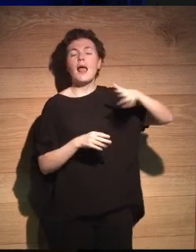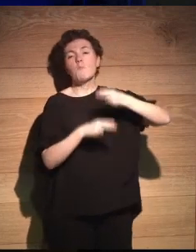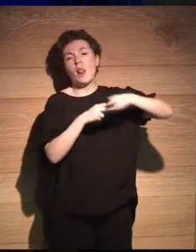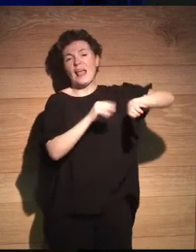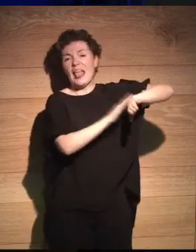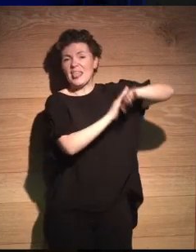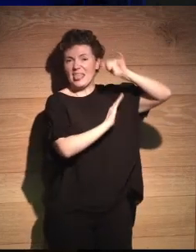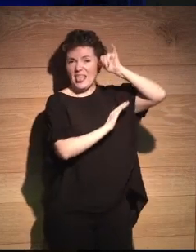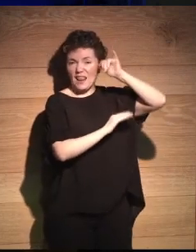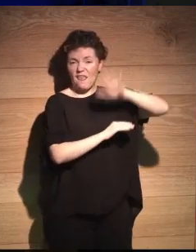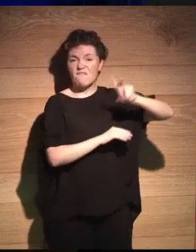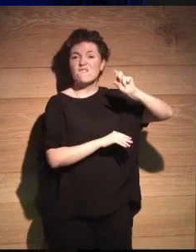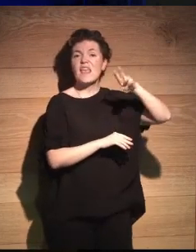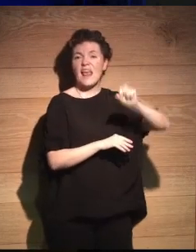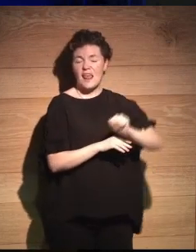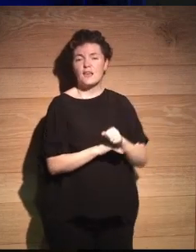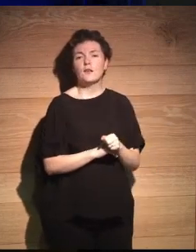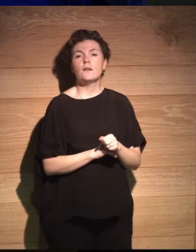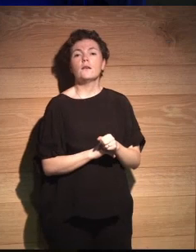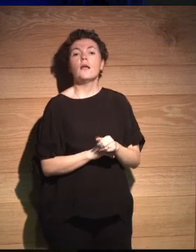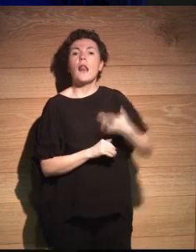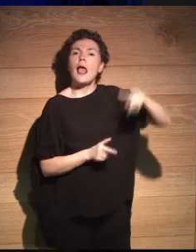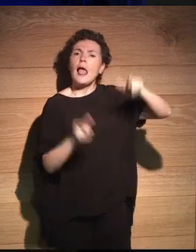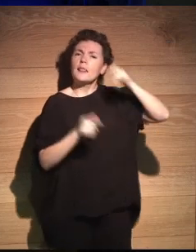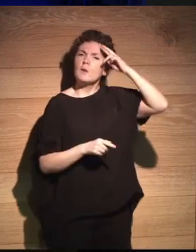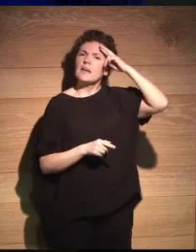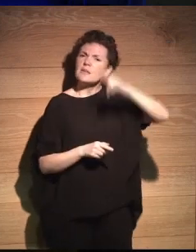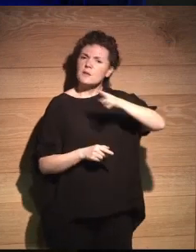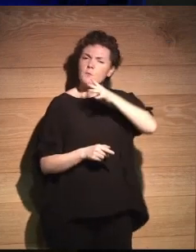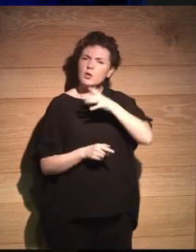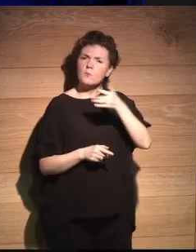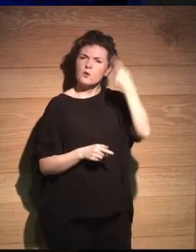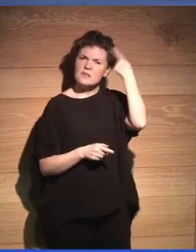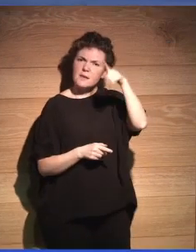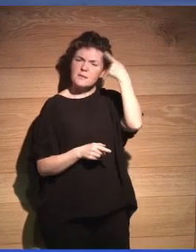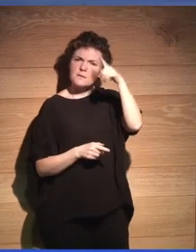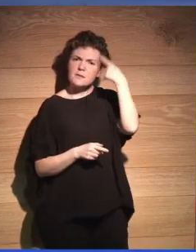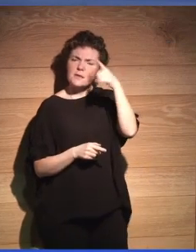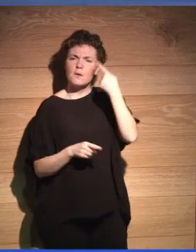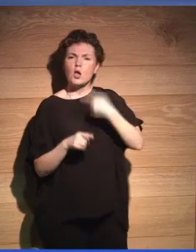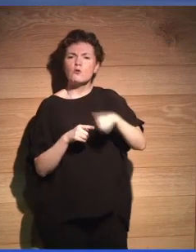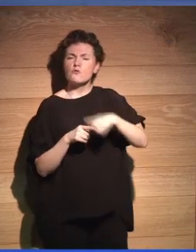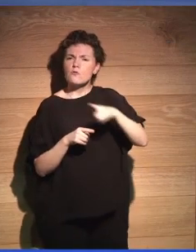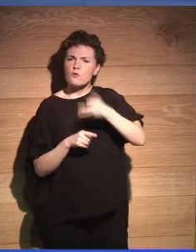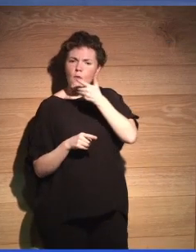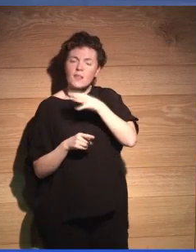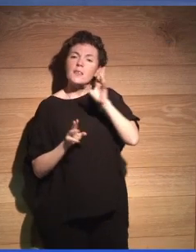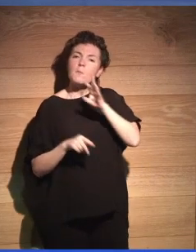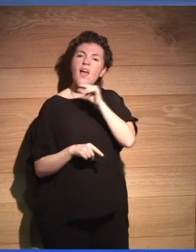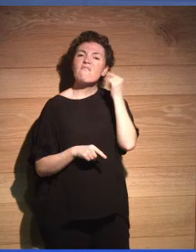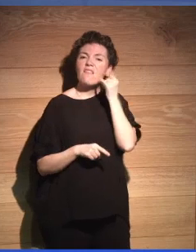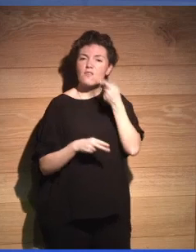vienesa. Por un lado, respetados por sus conocimientos retóricos y prácticos, por sus